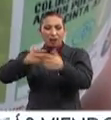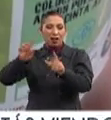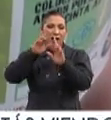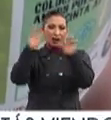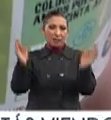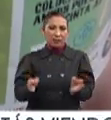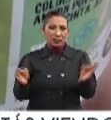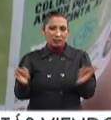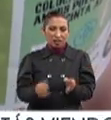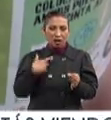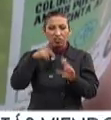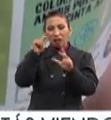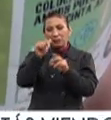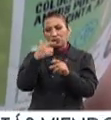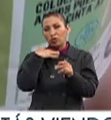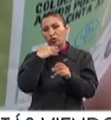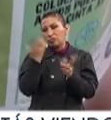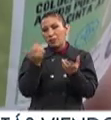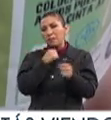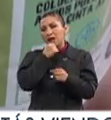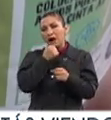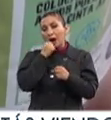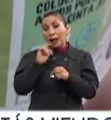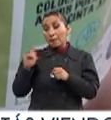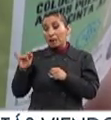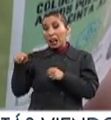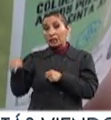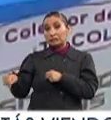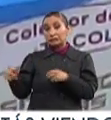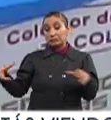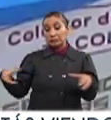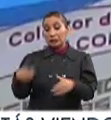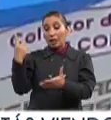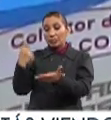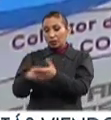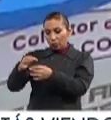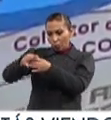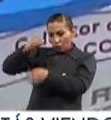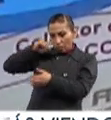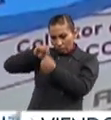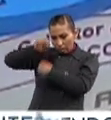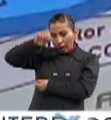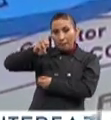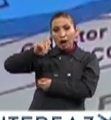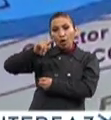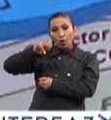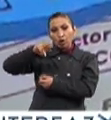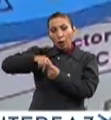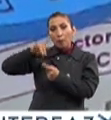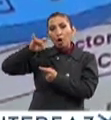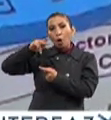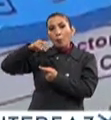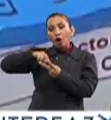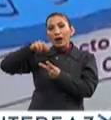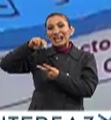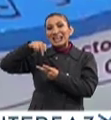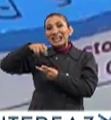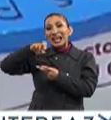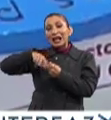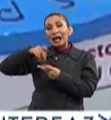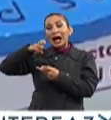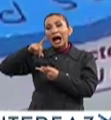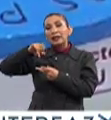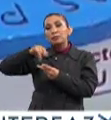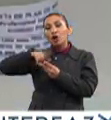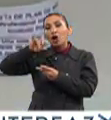los famosos RAEs, y tenemos a las pilas. Estas pilas en su interior tienen componentes como mercurio, como plomo, como níquel, como